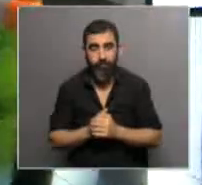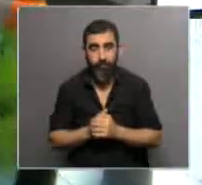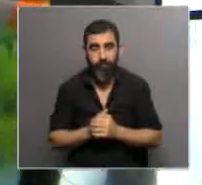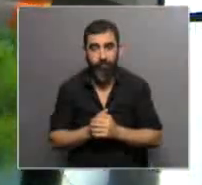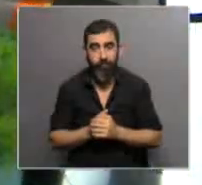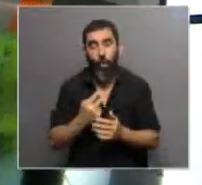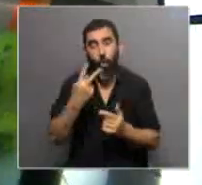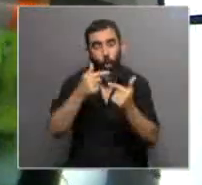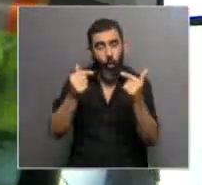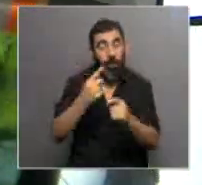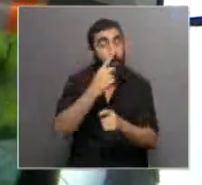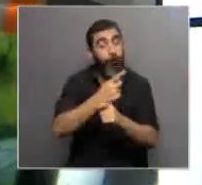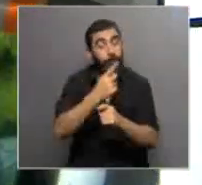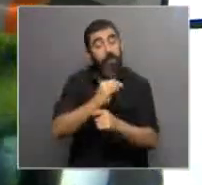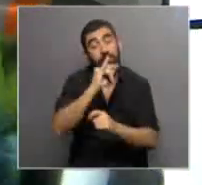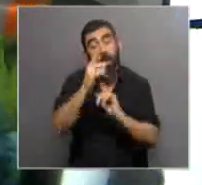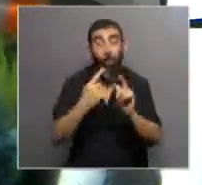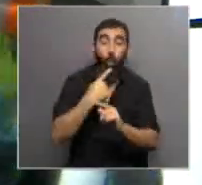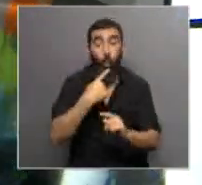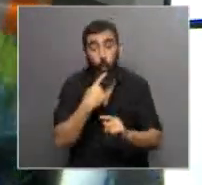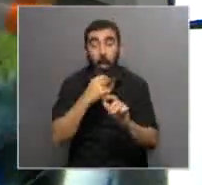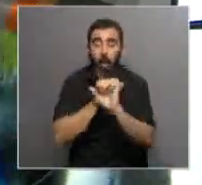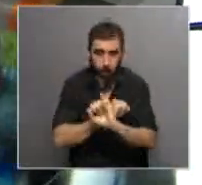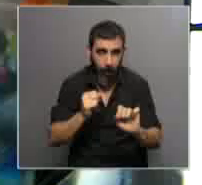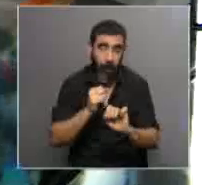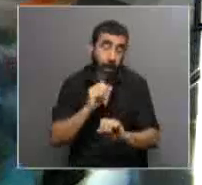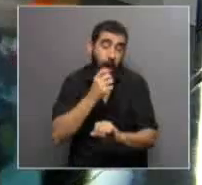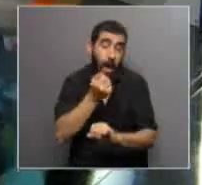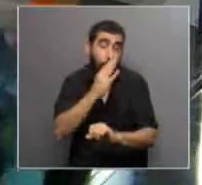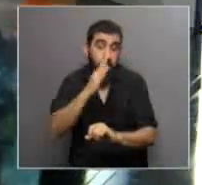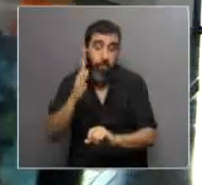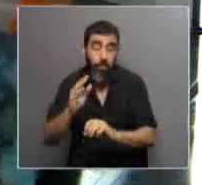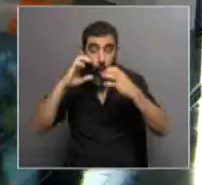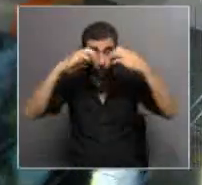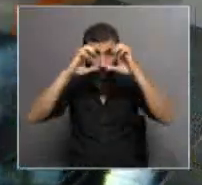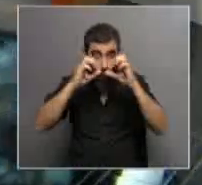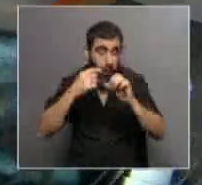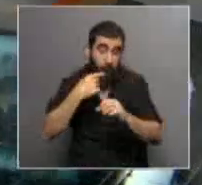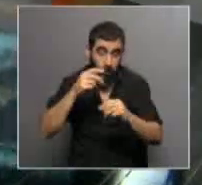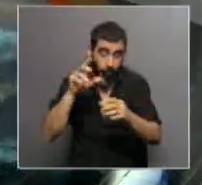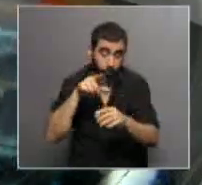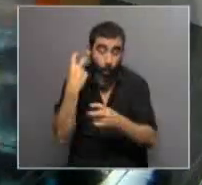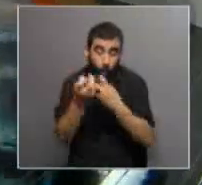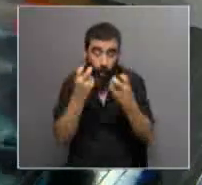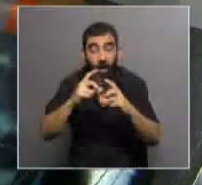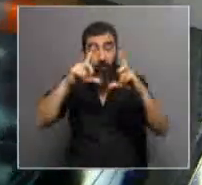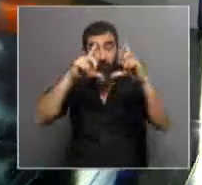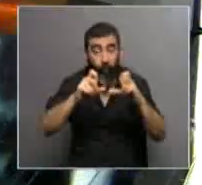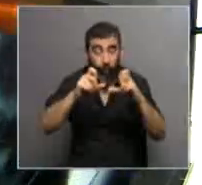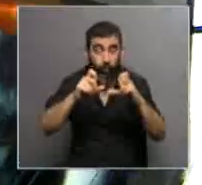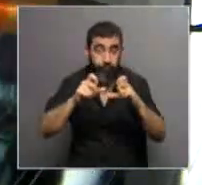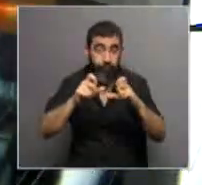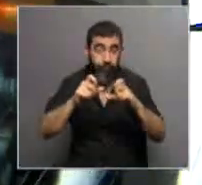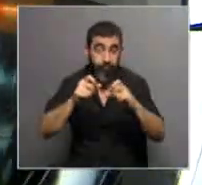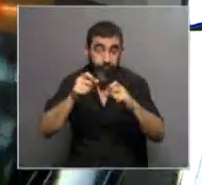primero es que si alguien tiene alguna duda simplemente puede ir a una aplicación tan sencilla como el google earth o google maps ver la foto satelital de